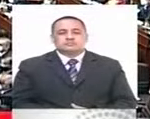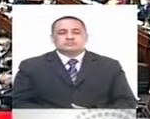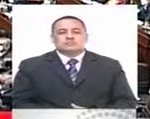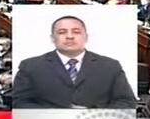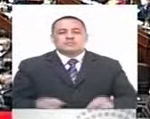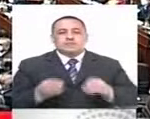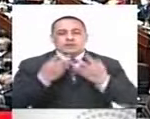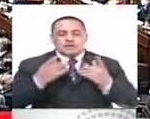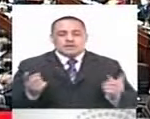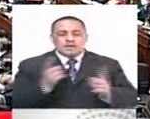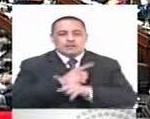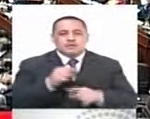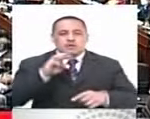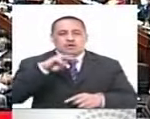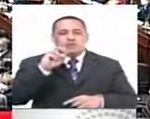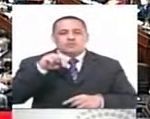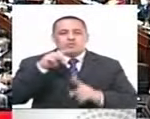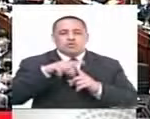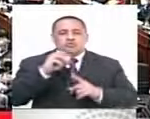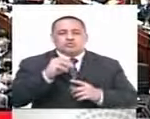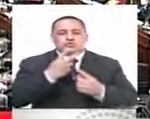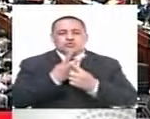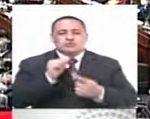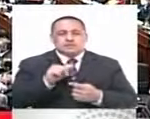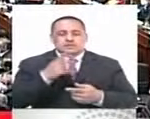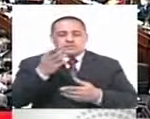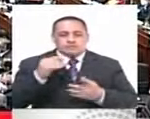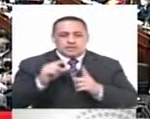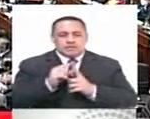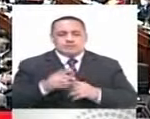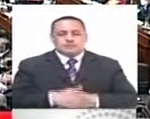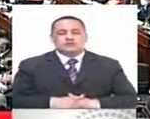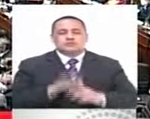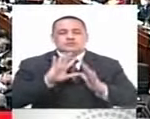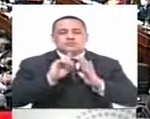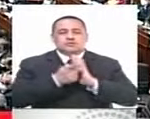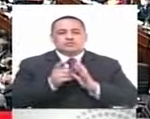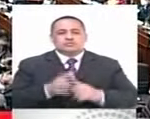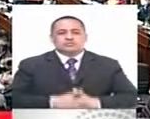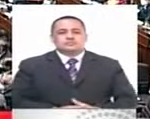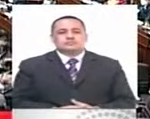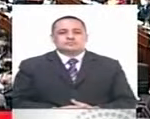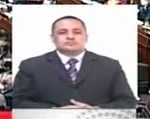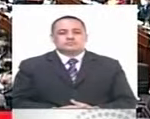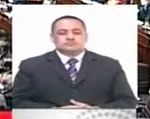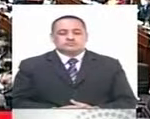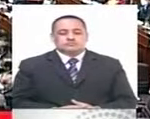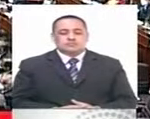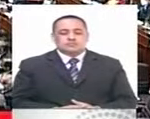Congresista Jorge Montoya tiene la palabra por 5 minutos.